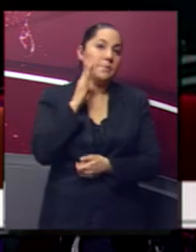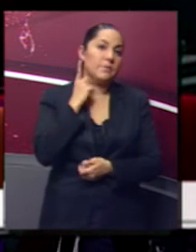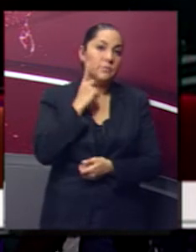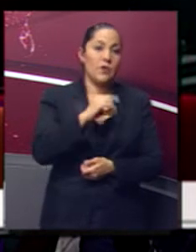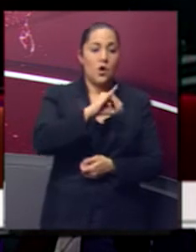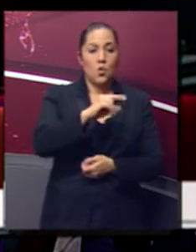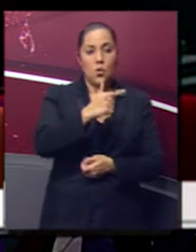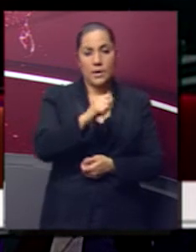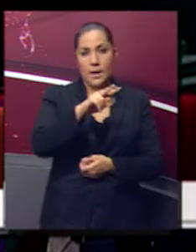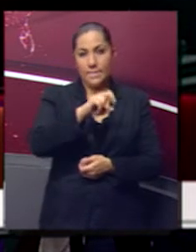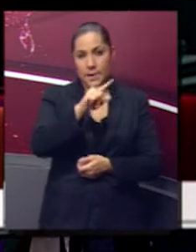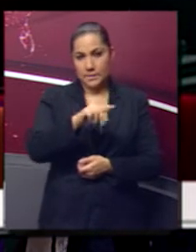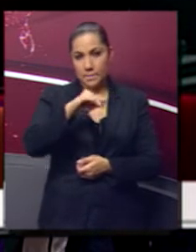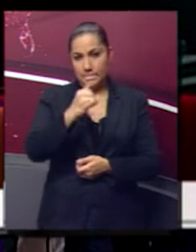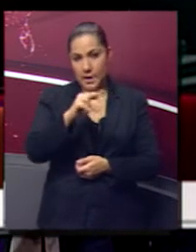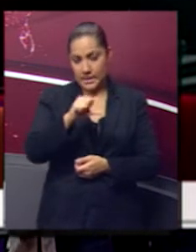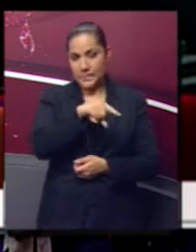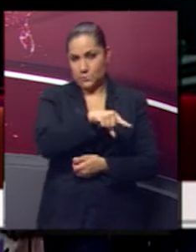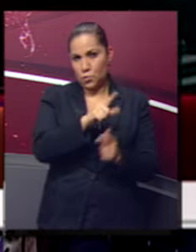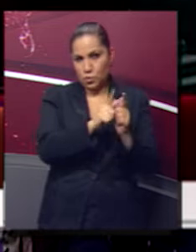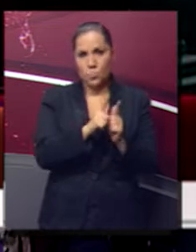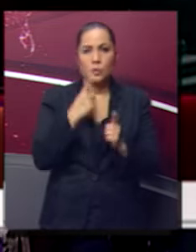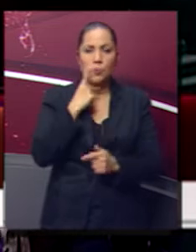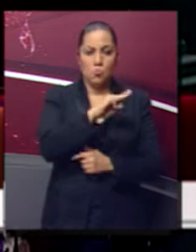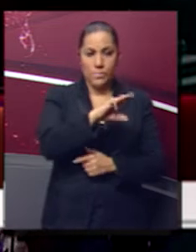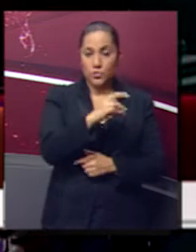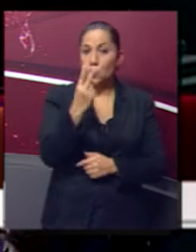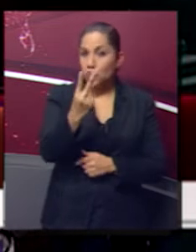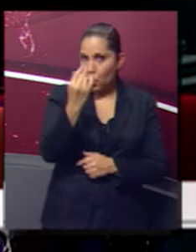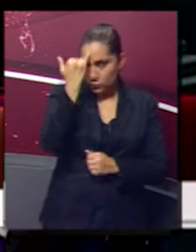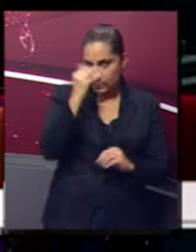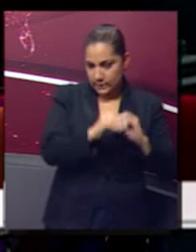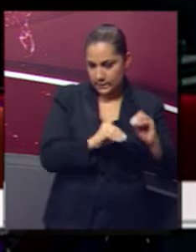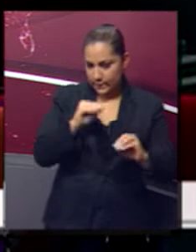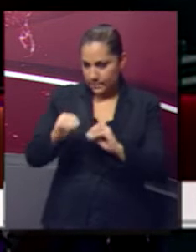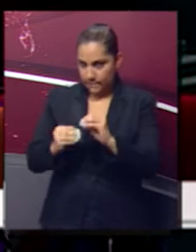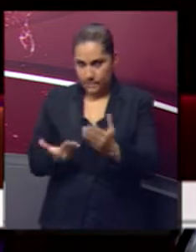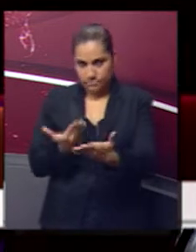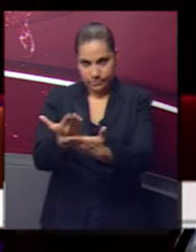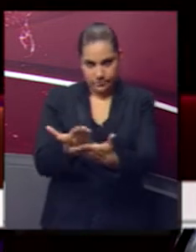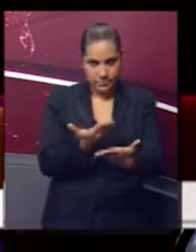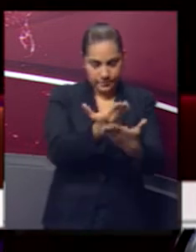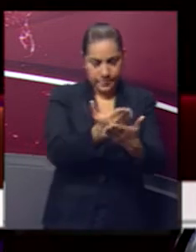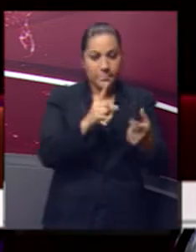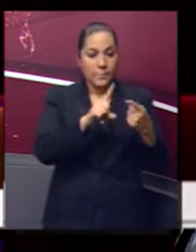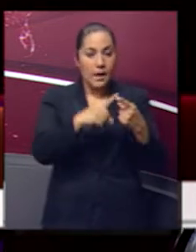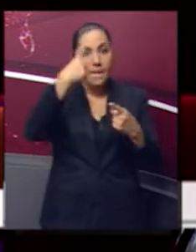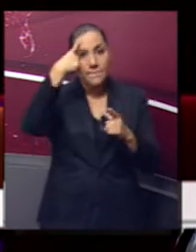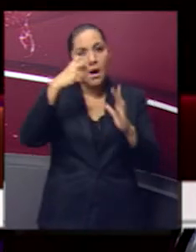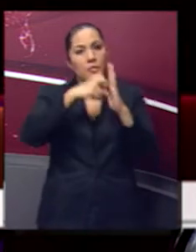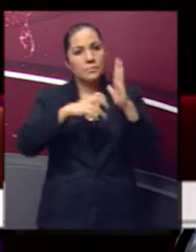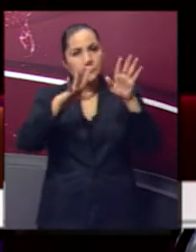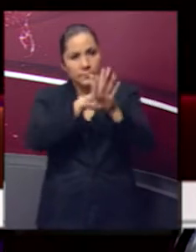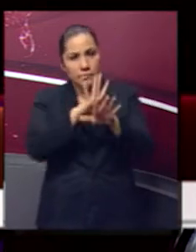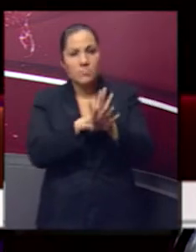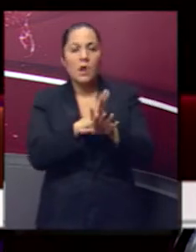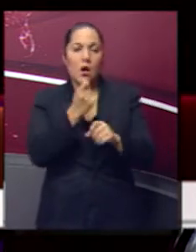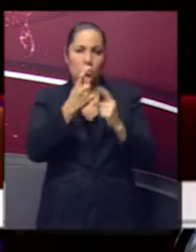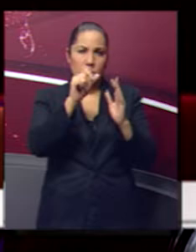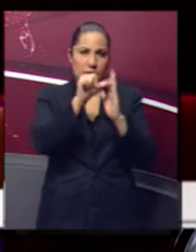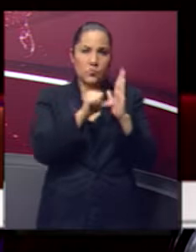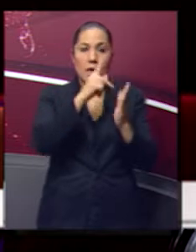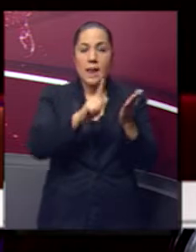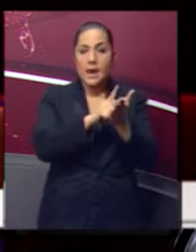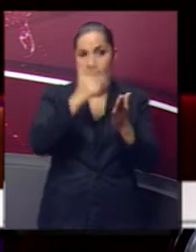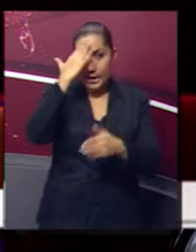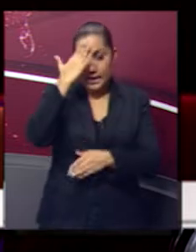Movimiento Ciudadano, presentó dos iniciativas. Una que reforma y adiciona diversas disposiciones de la Ley General de Desarrollo Social y de la Ley